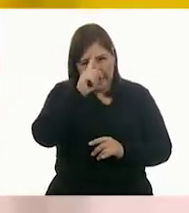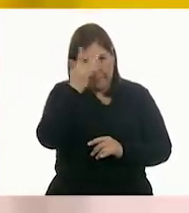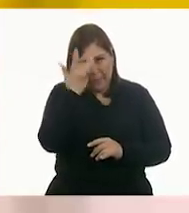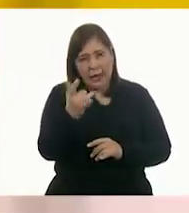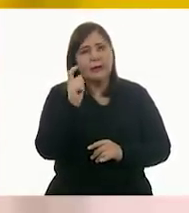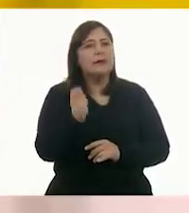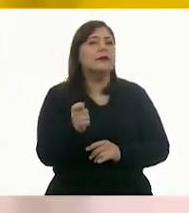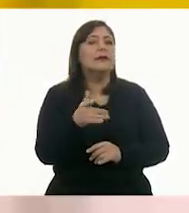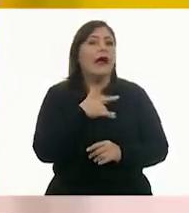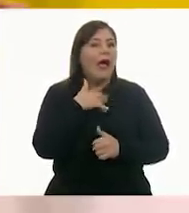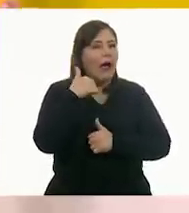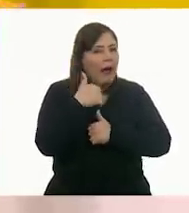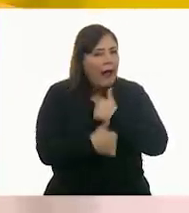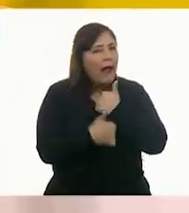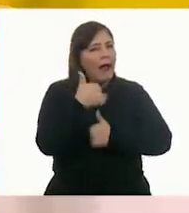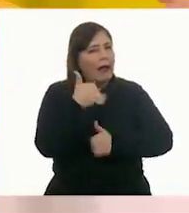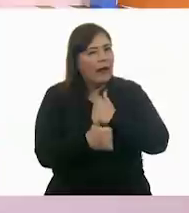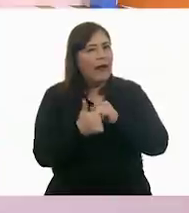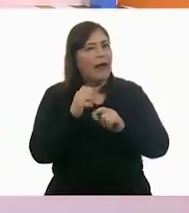intentándolo, porque a nadie